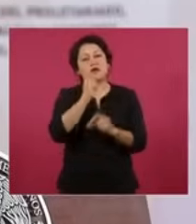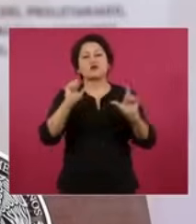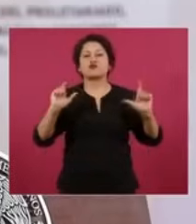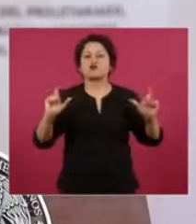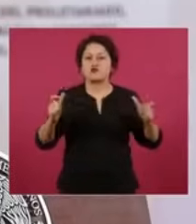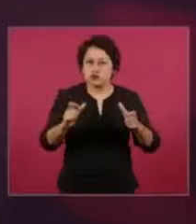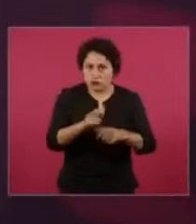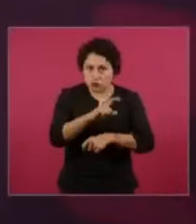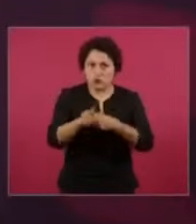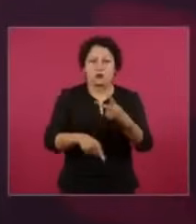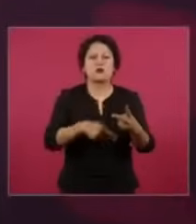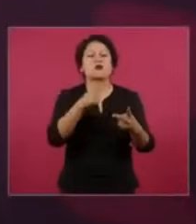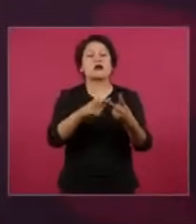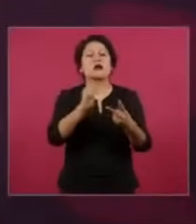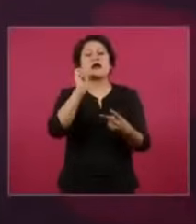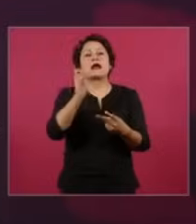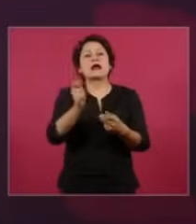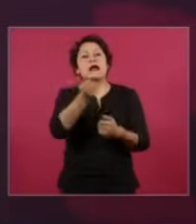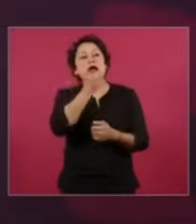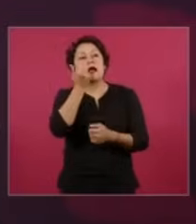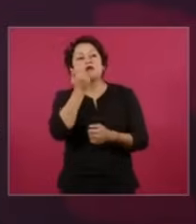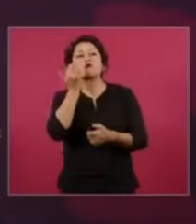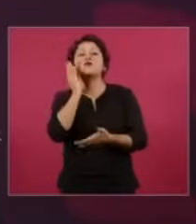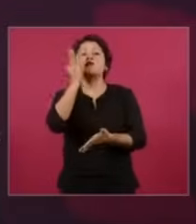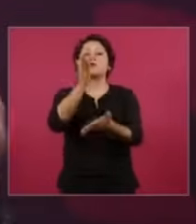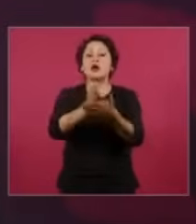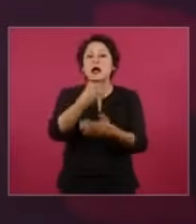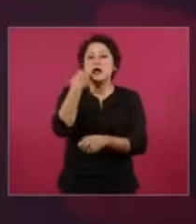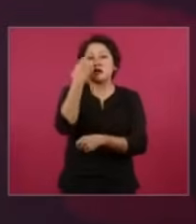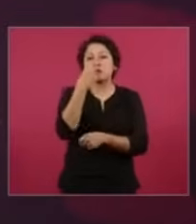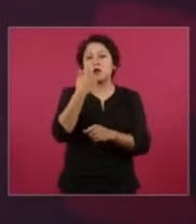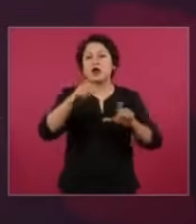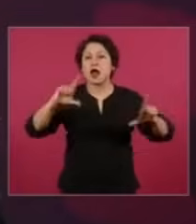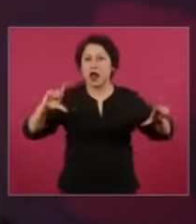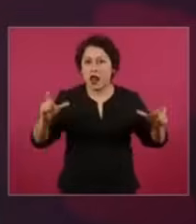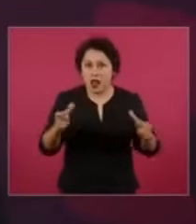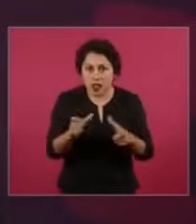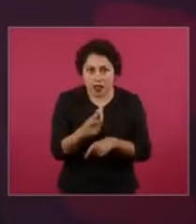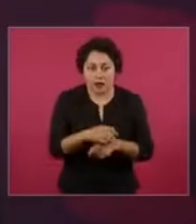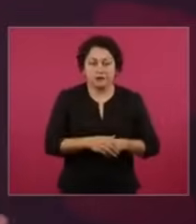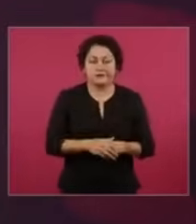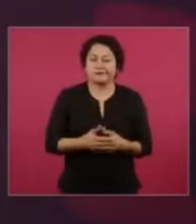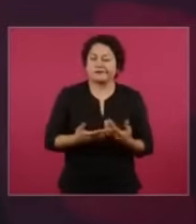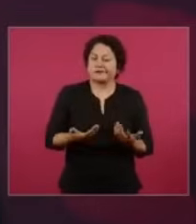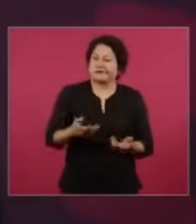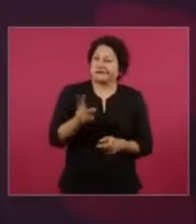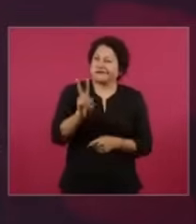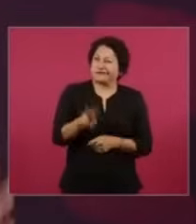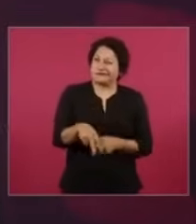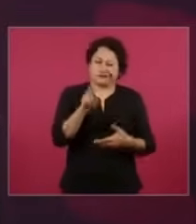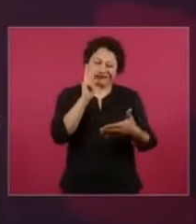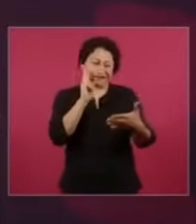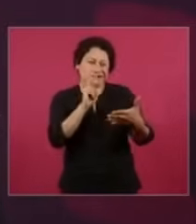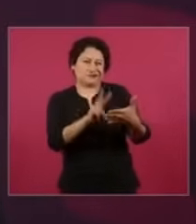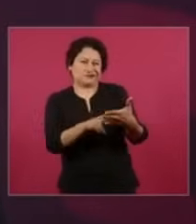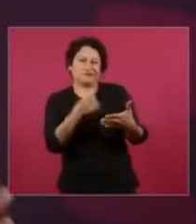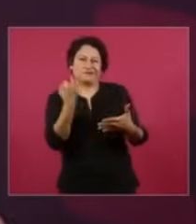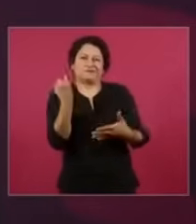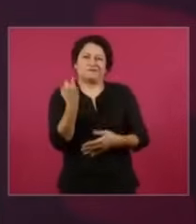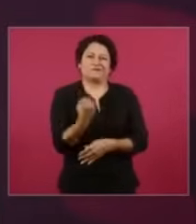estudiantes que asisten a la escuela. Pero falsea datos, y además es absurdo, porque no se metió a estudiar absolutamente